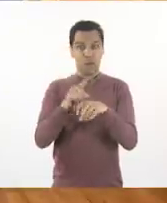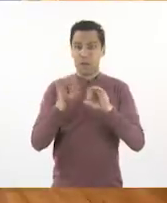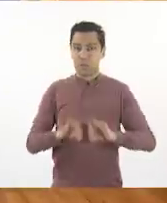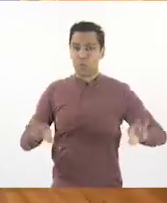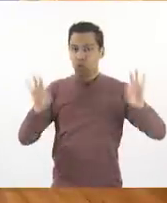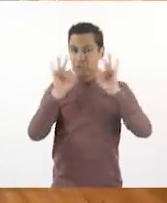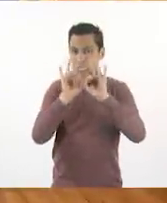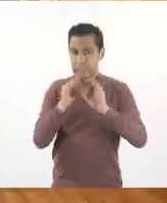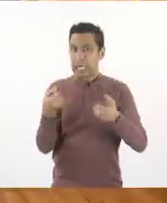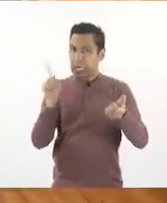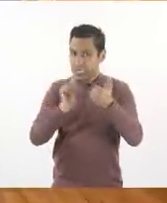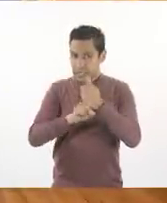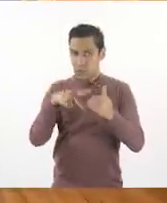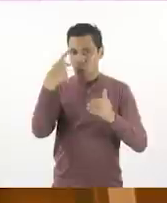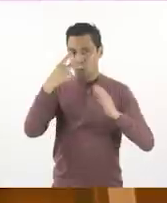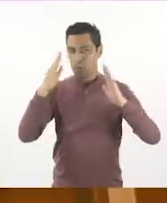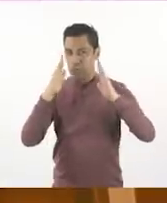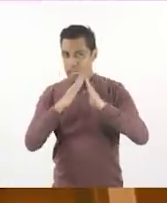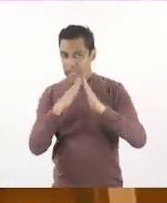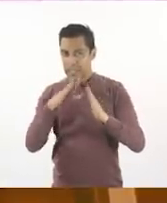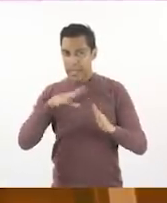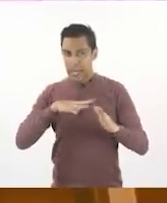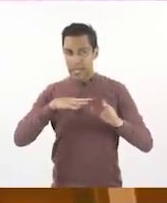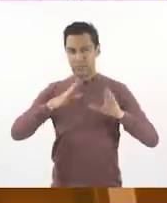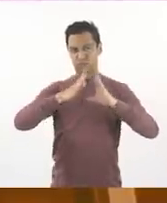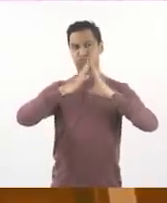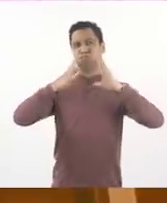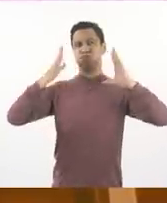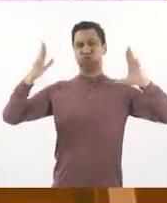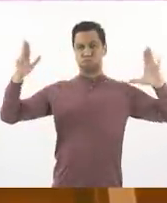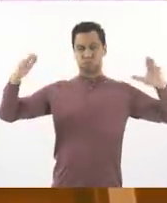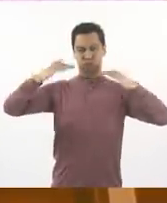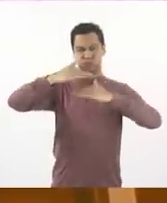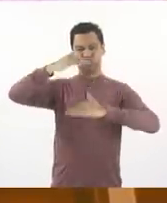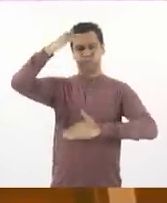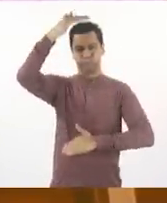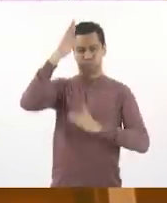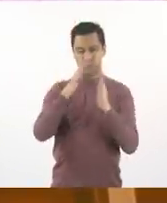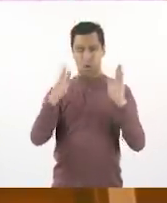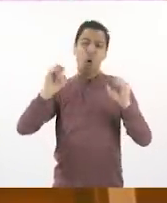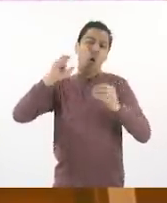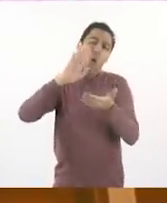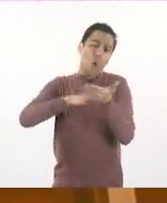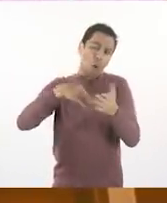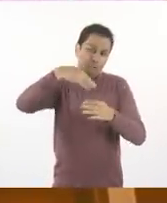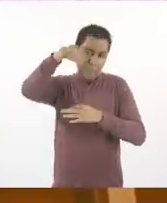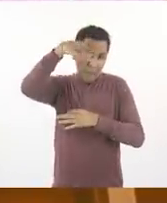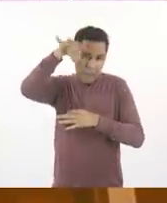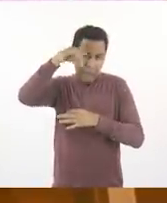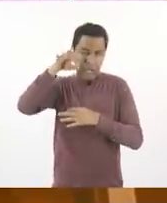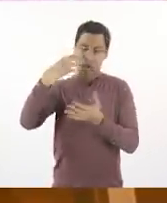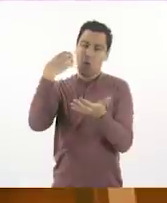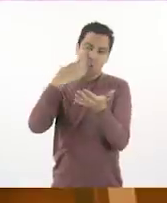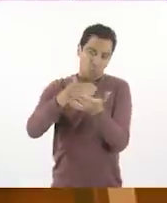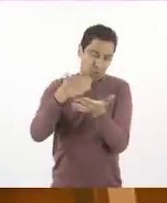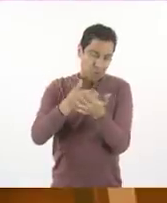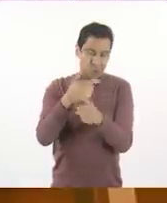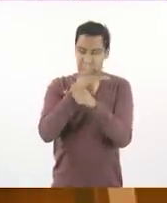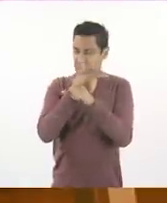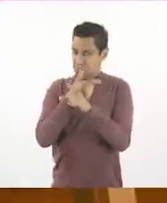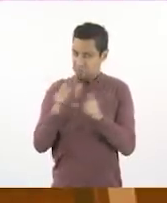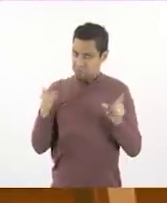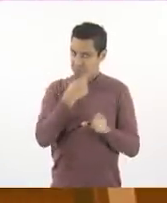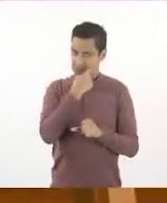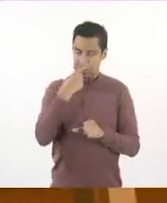ustedes tengan, y van a hacer un cartel grande, ya sea en hojas, si ustedes lo prefieren, o en su libreta, un